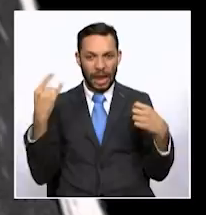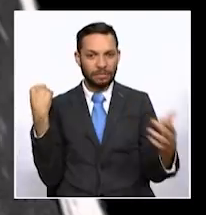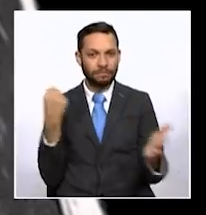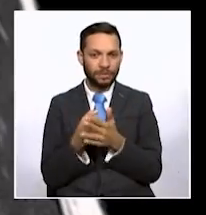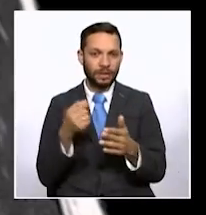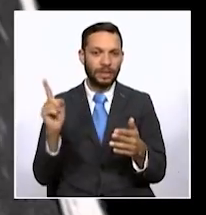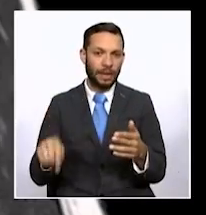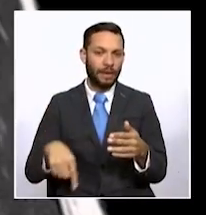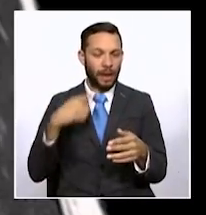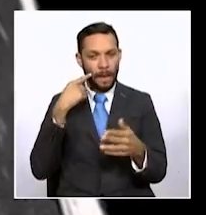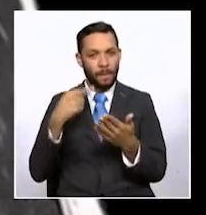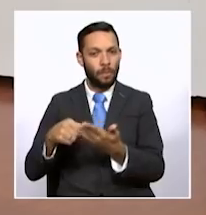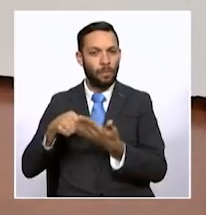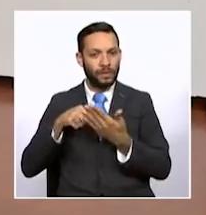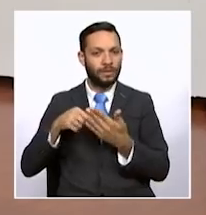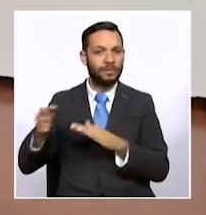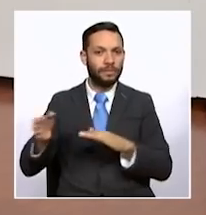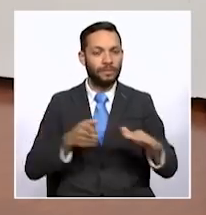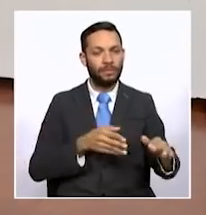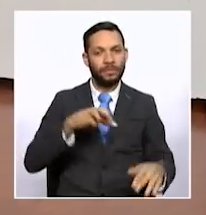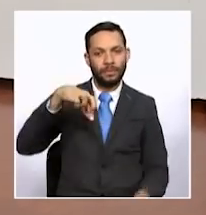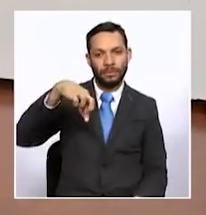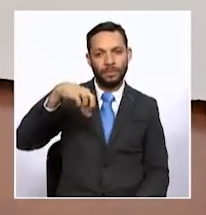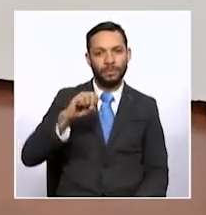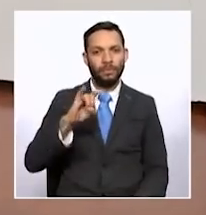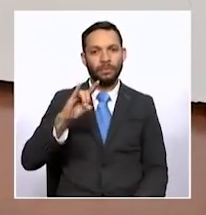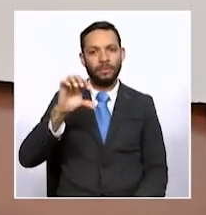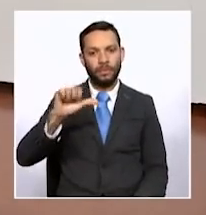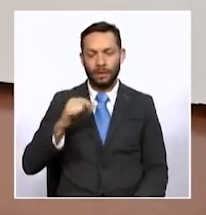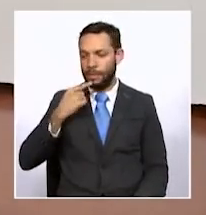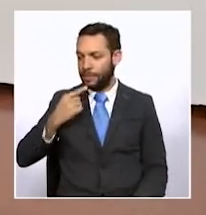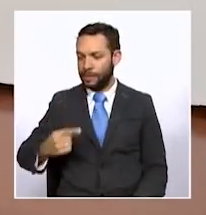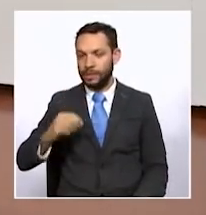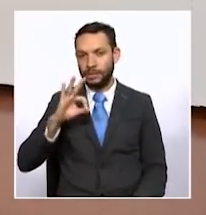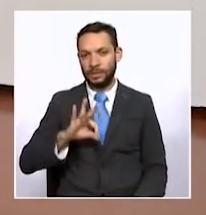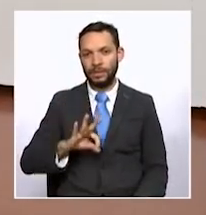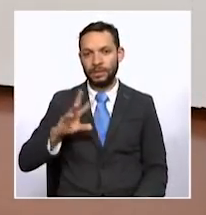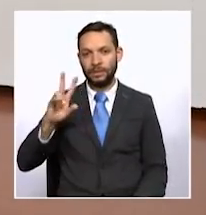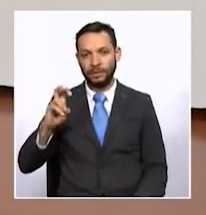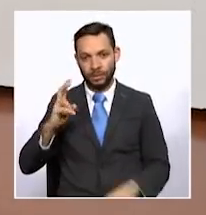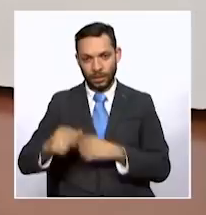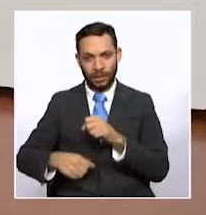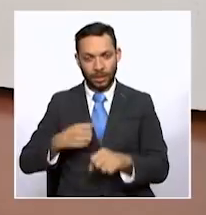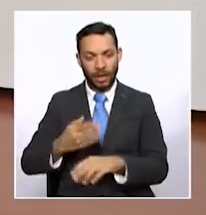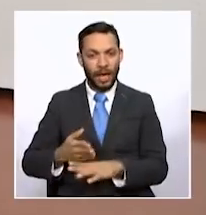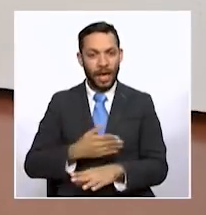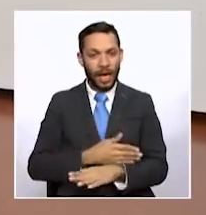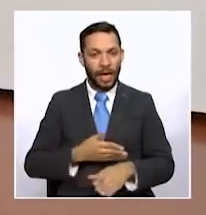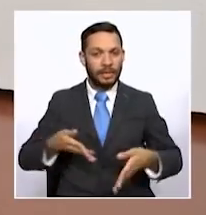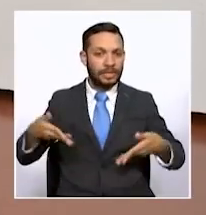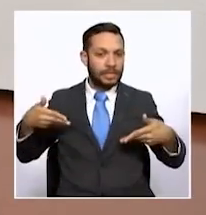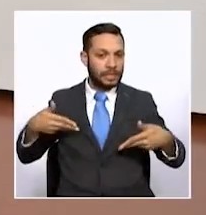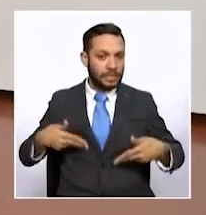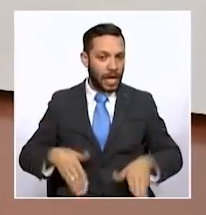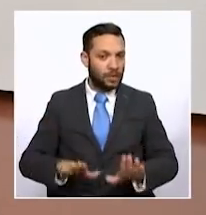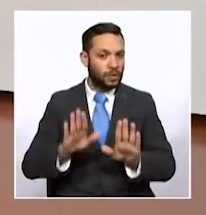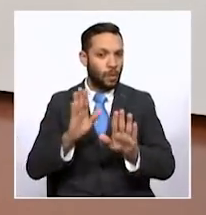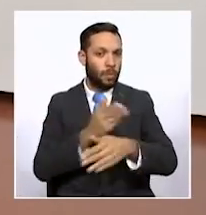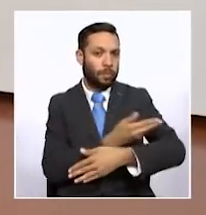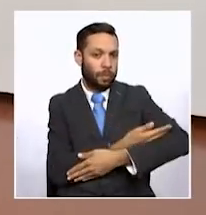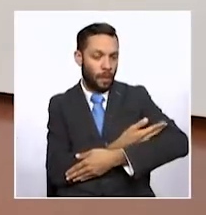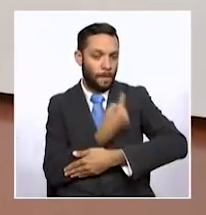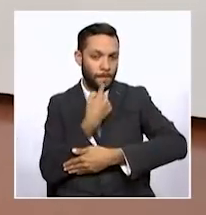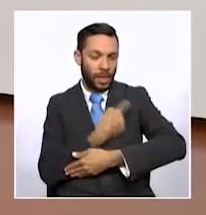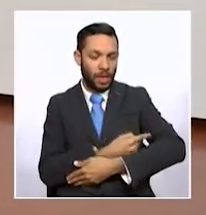tránsito. Paula Andrea Londoño Tangarife, soy una mujer de 37 años. A los 20 días de nacida le dicen a mi mamá que nací con luxación de